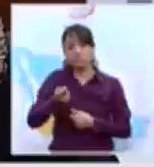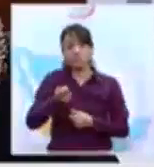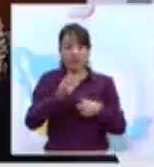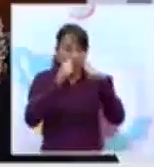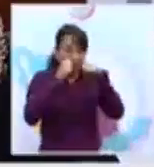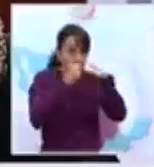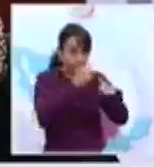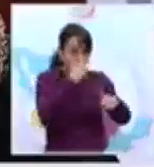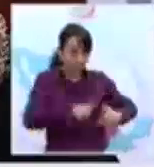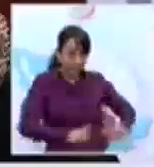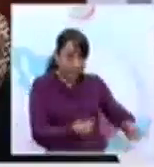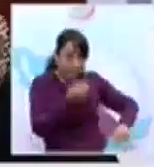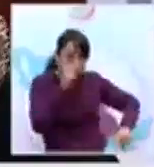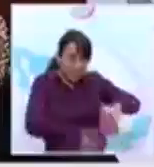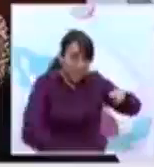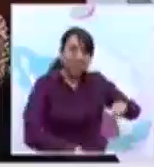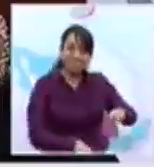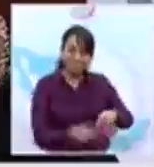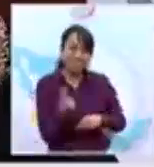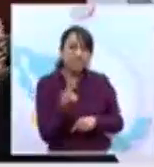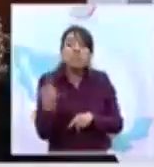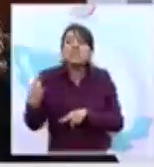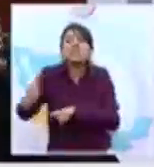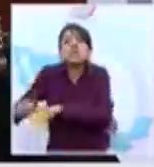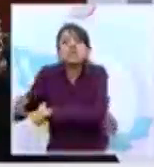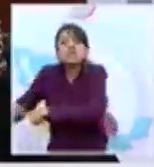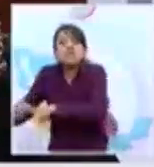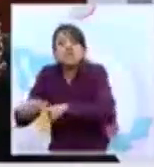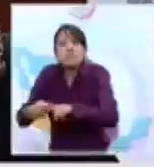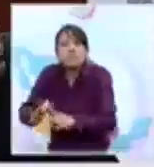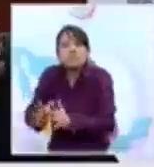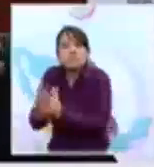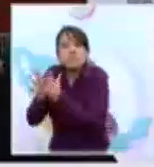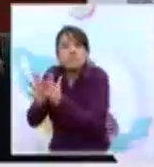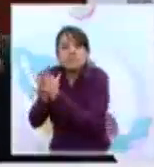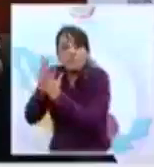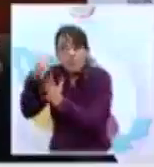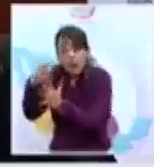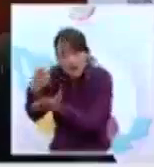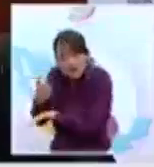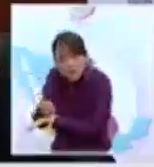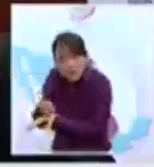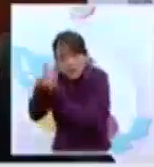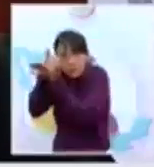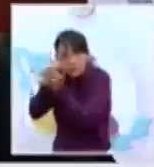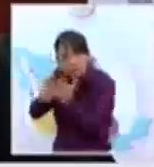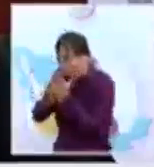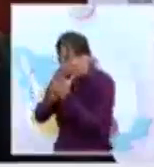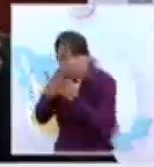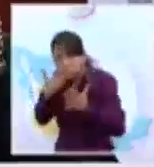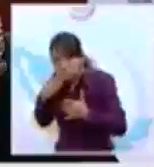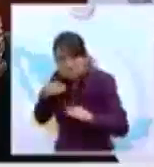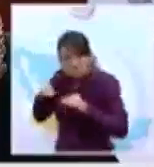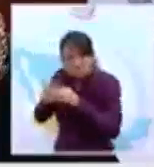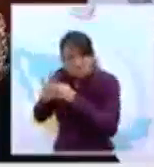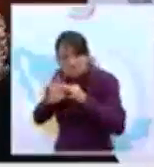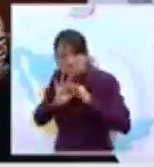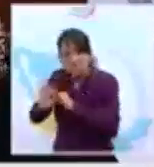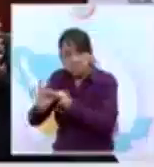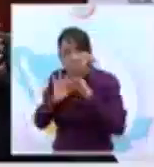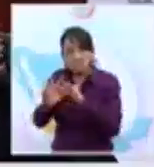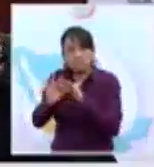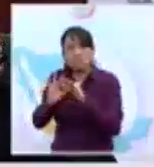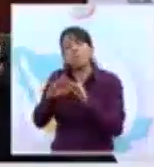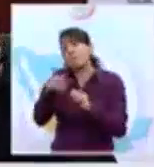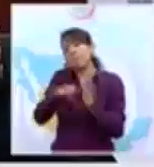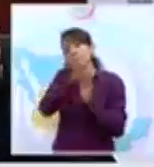ver la comercialización, ver los actores que intervienen allí, las modalidades en que están, la regulación de mercados. Por ejemplo,